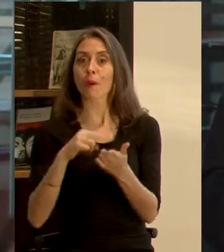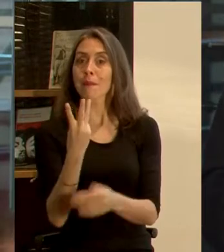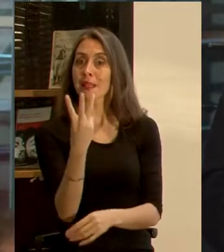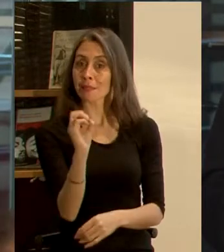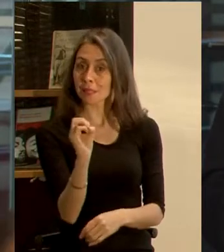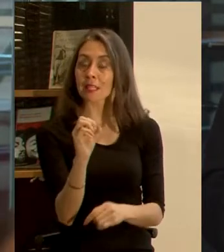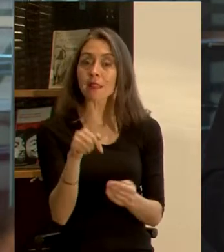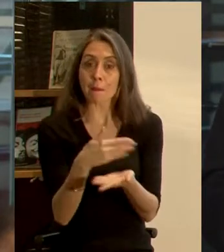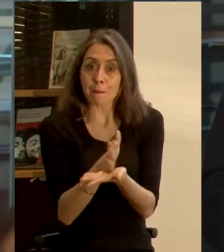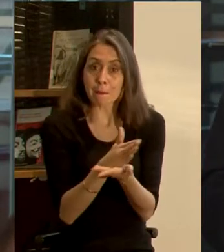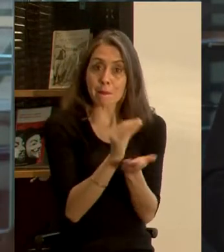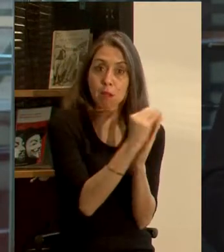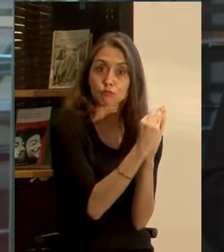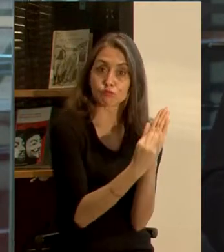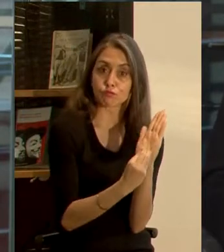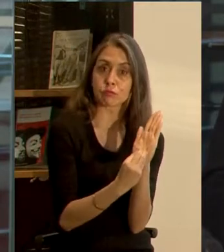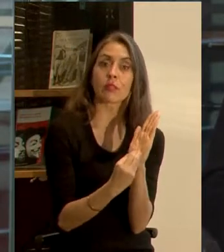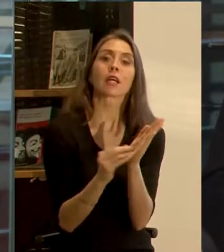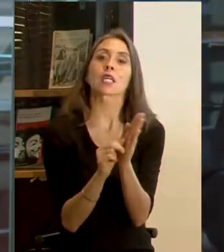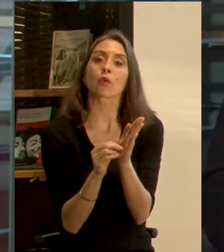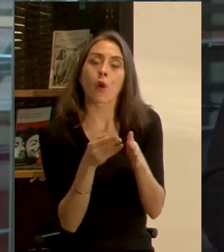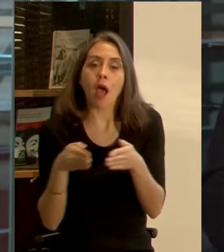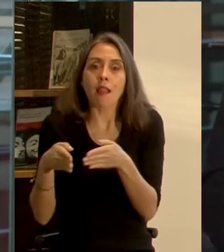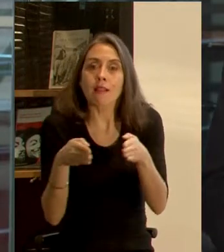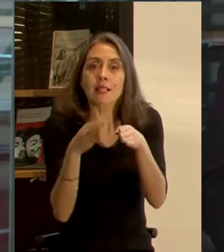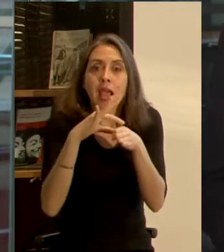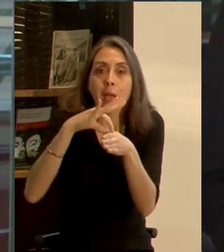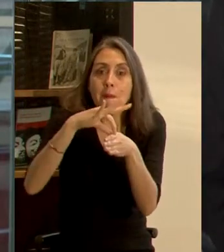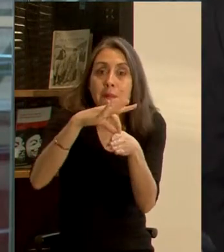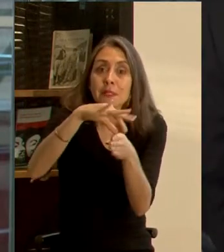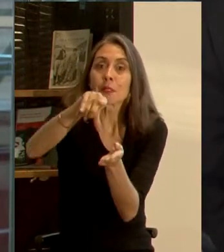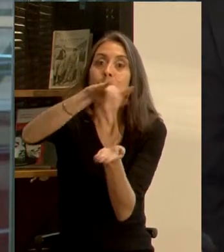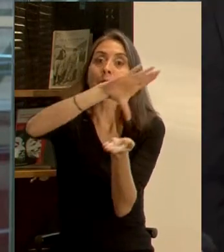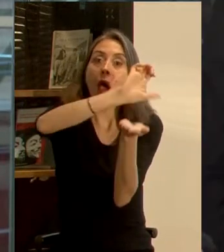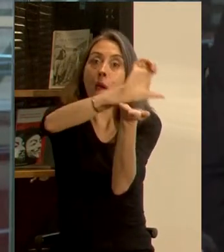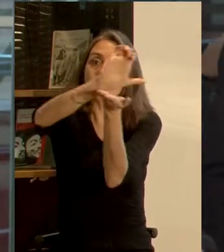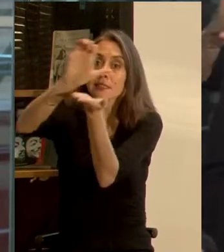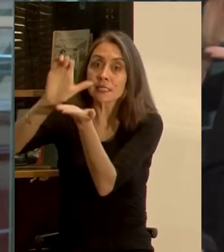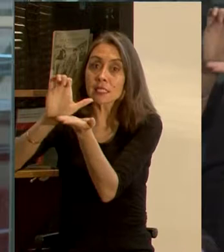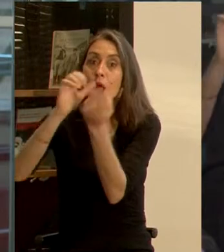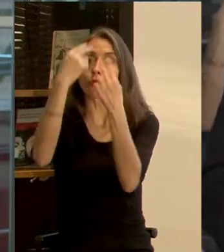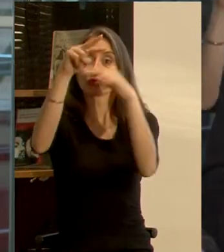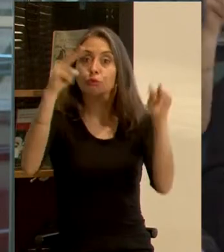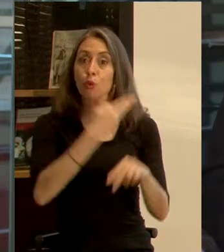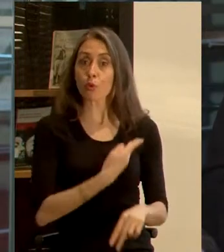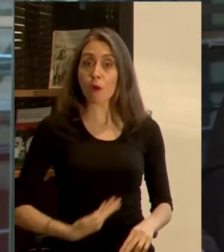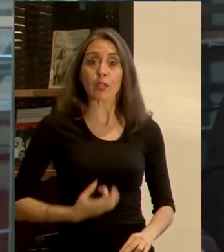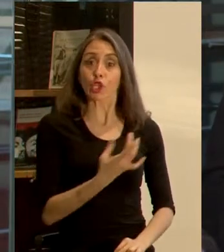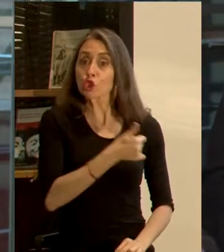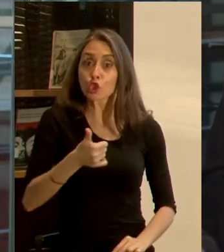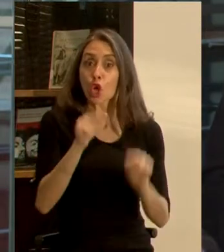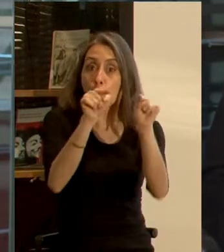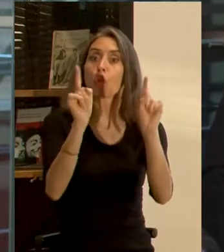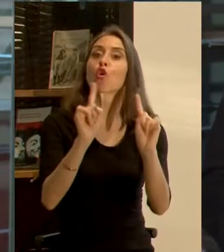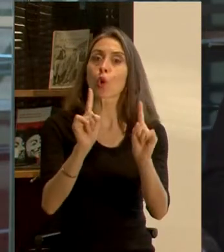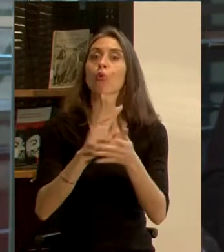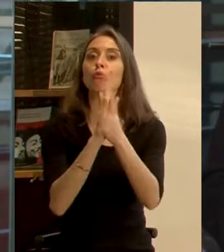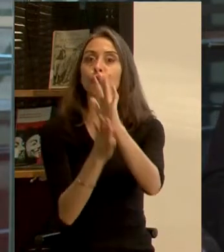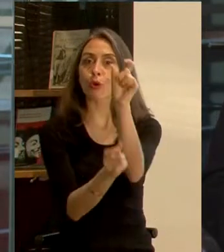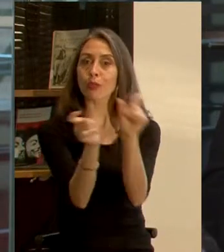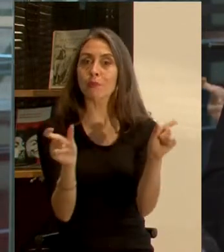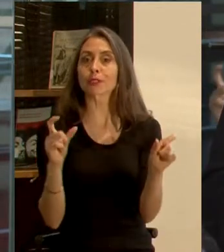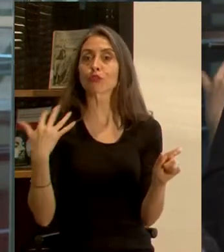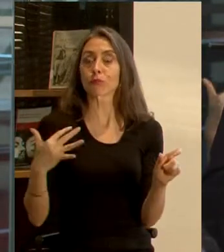señalado, esta agenda busca entregar una guía de ruta no solo para los estados y sus gobiernos, sino también para todos aquellos